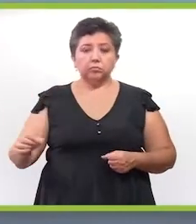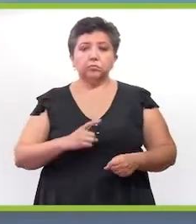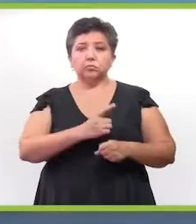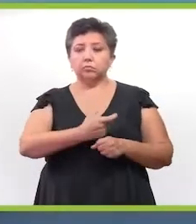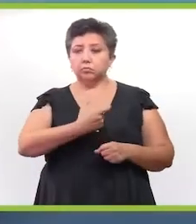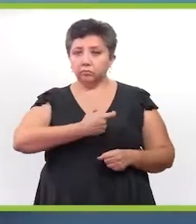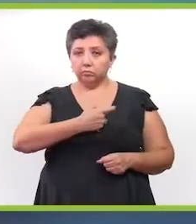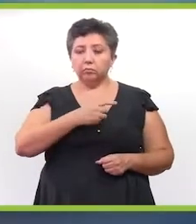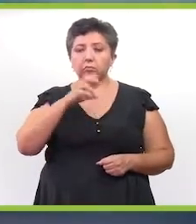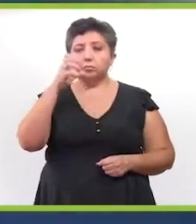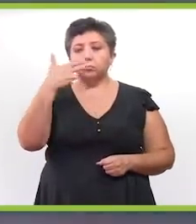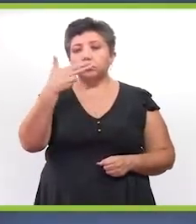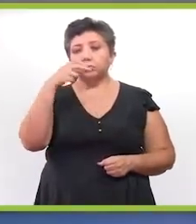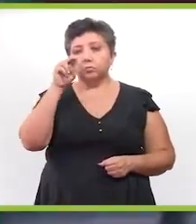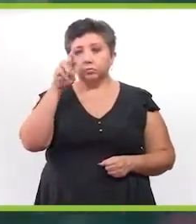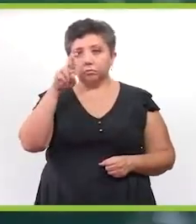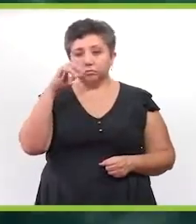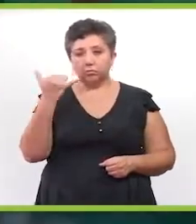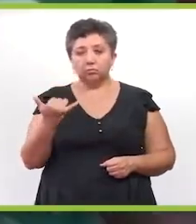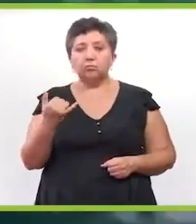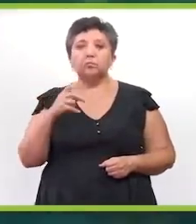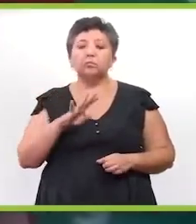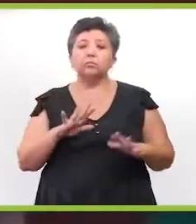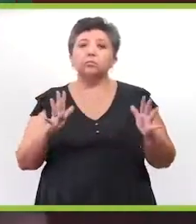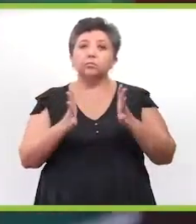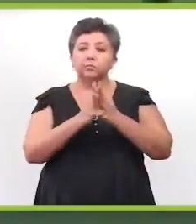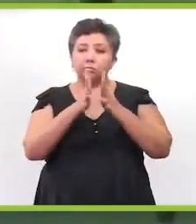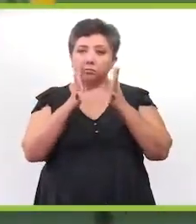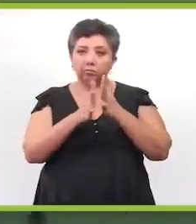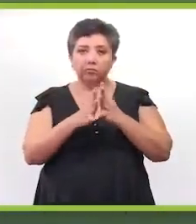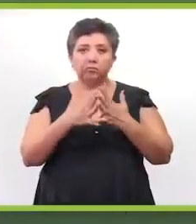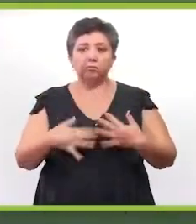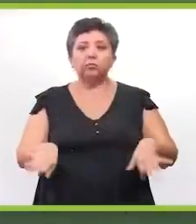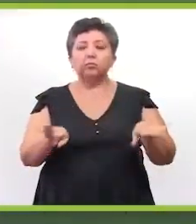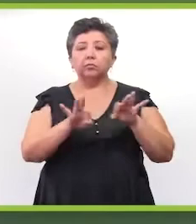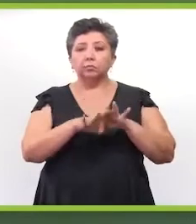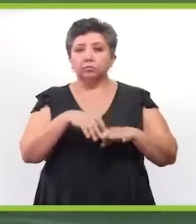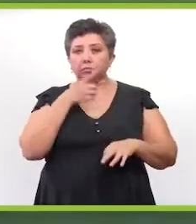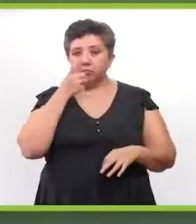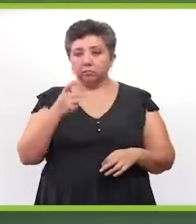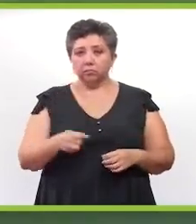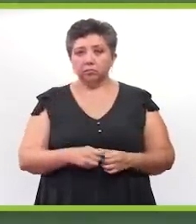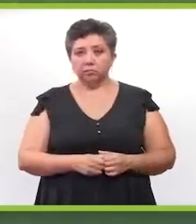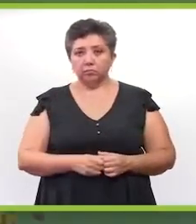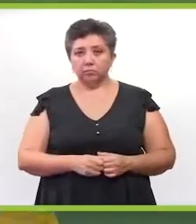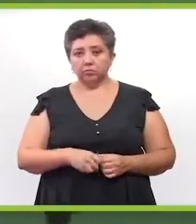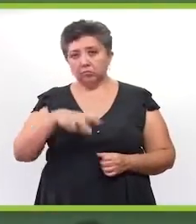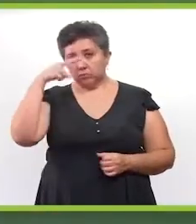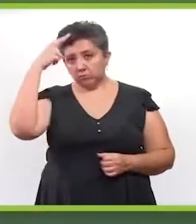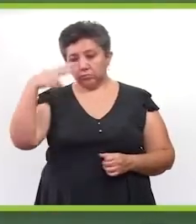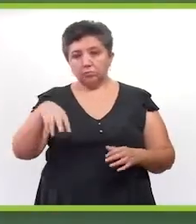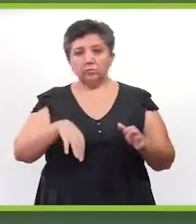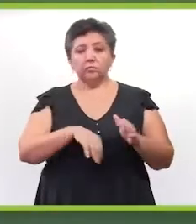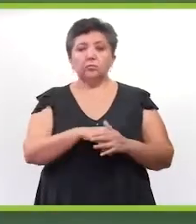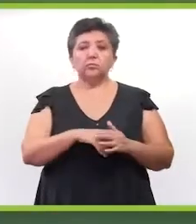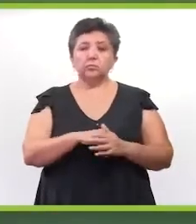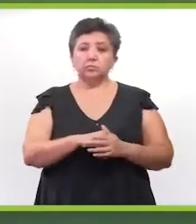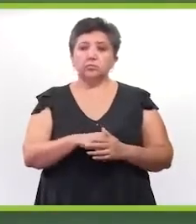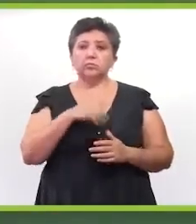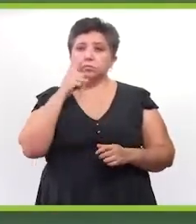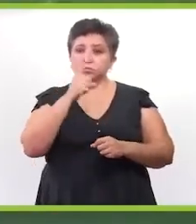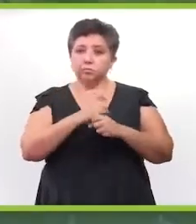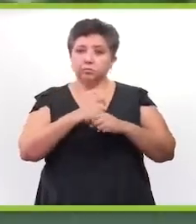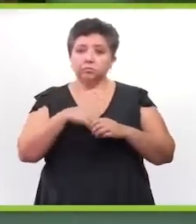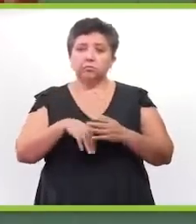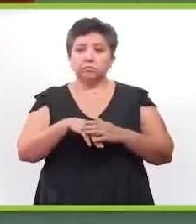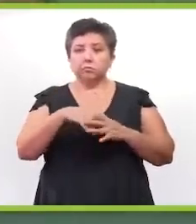oportuna de una medalla y henry martin que ha tenido también una participación muy destacada con la selección mexicana de fútbol en